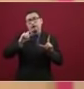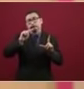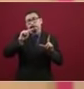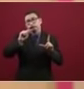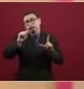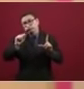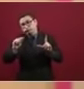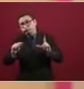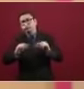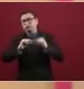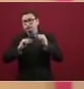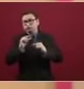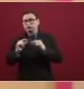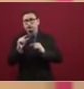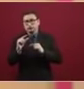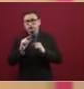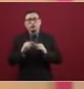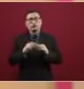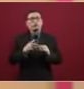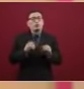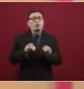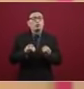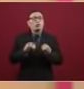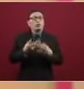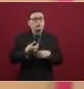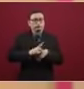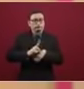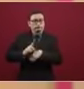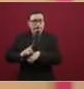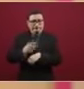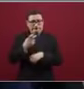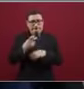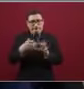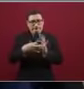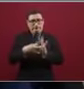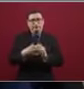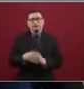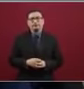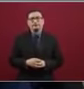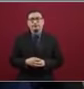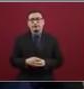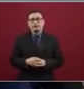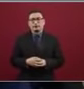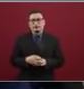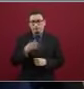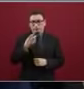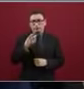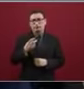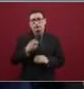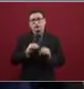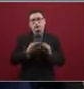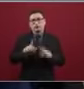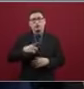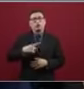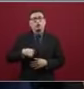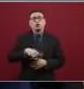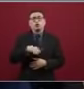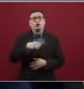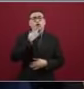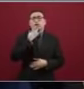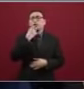todavía, según el promedio diario. Y por supuesto que jamás hemos hablado aquí